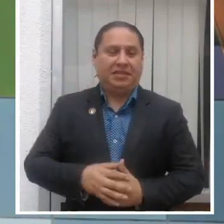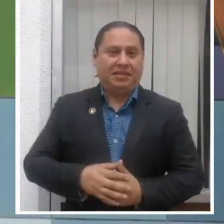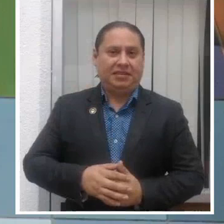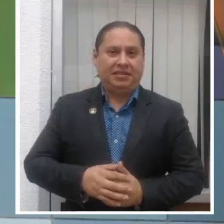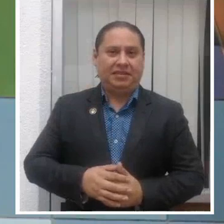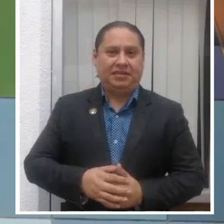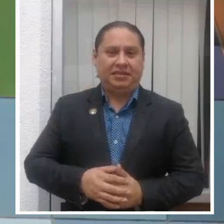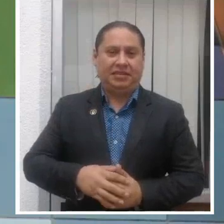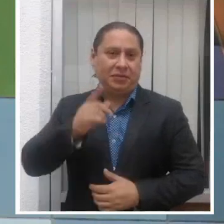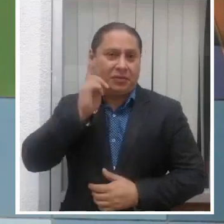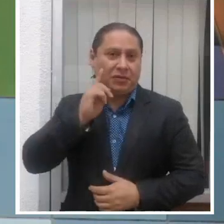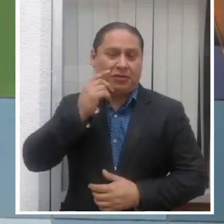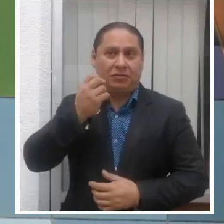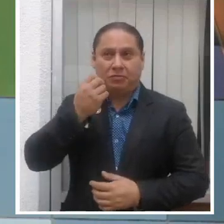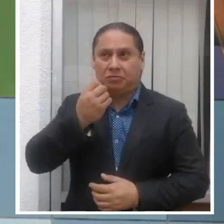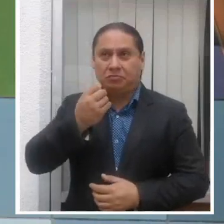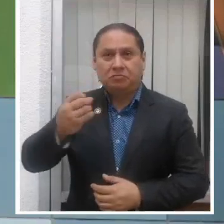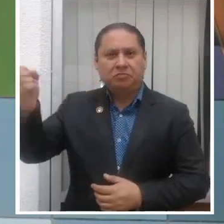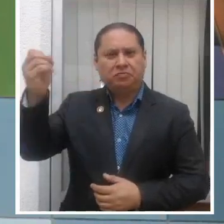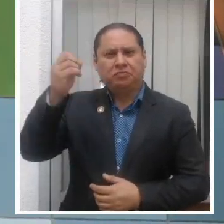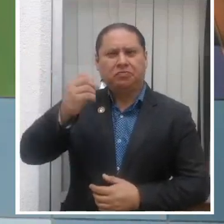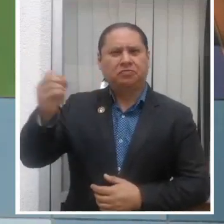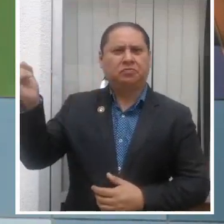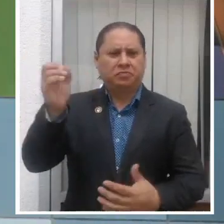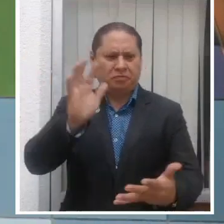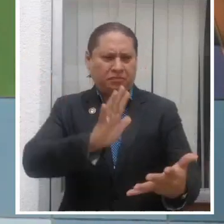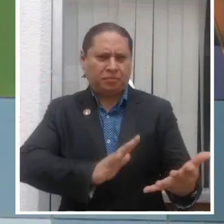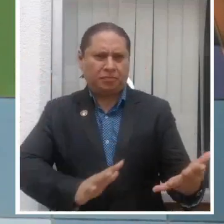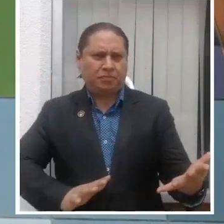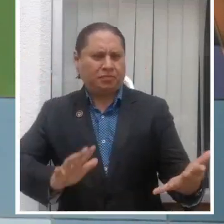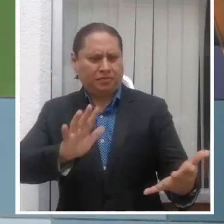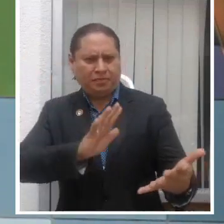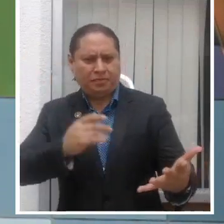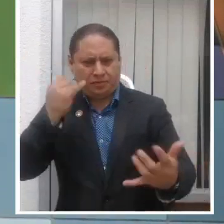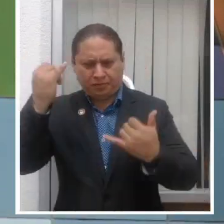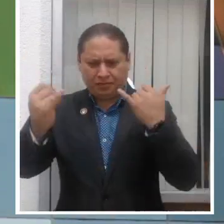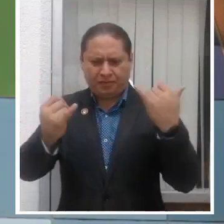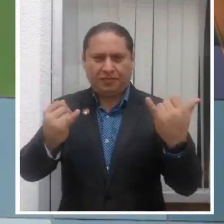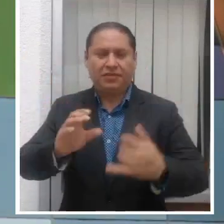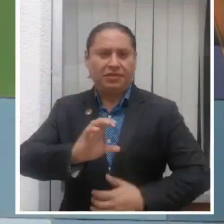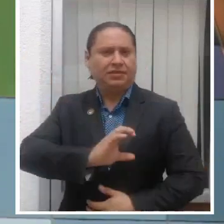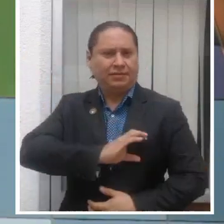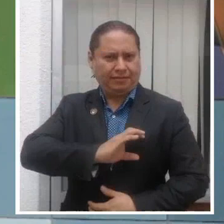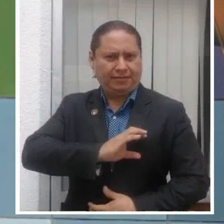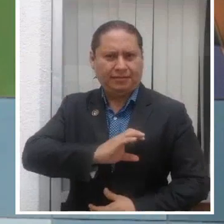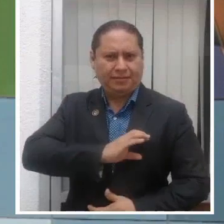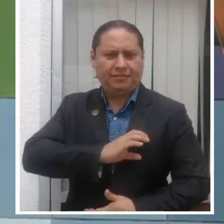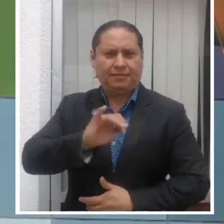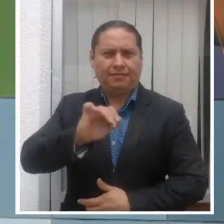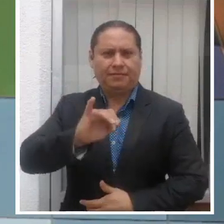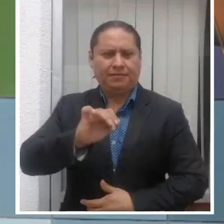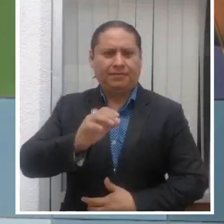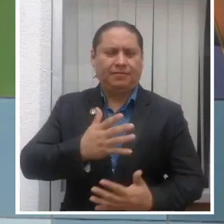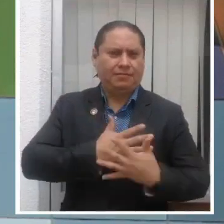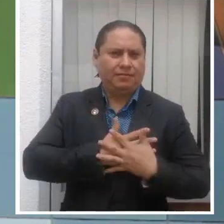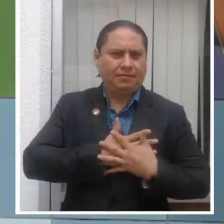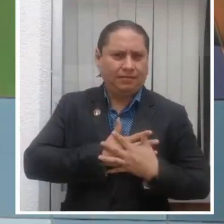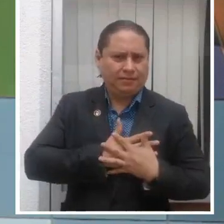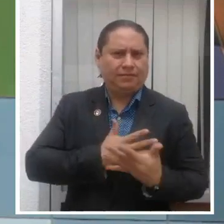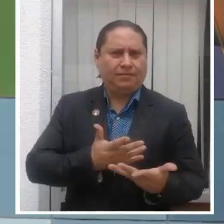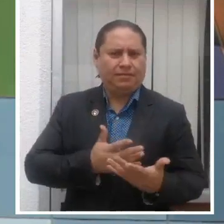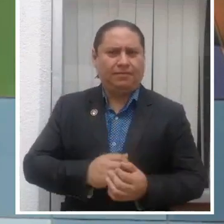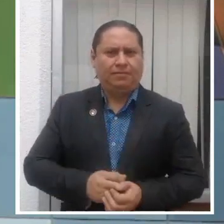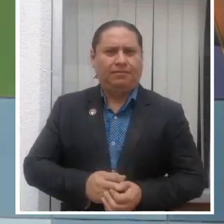decir a una escritora, pero qué se le puede decir a una amiga que ya el cariño y el amor pues ya